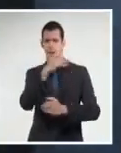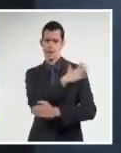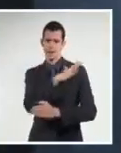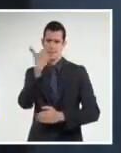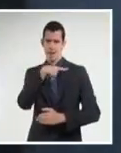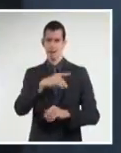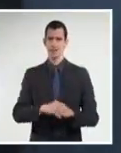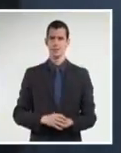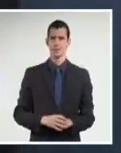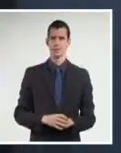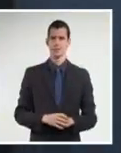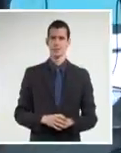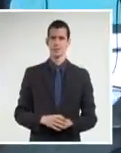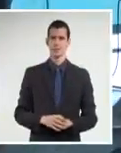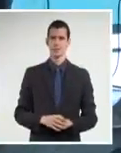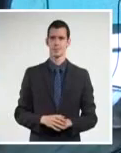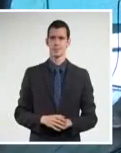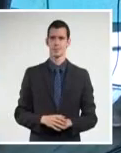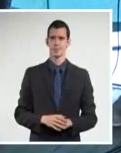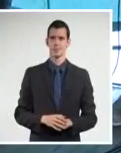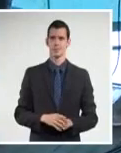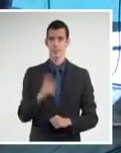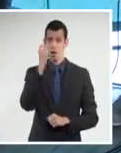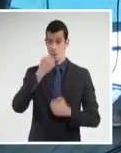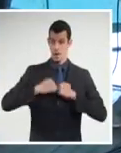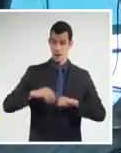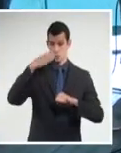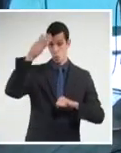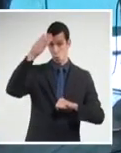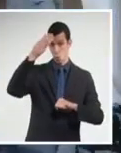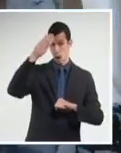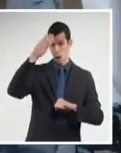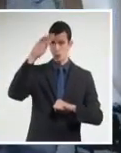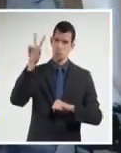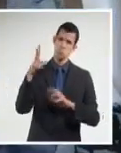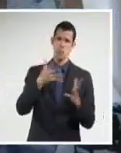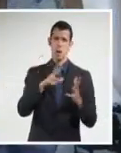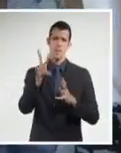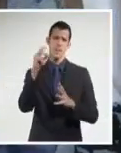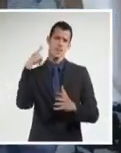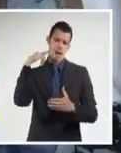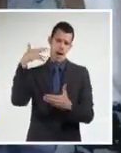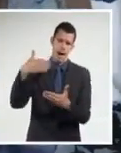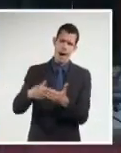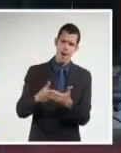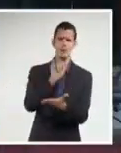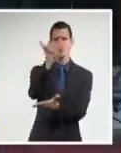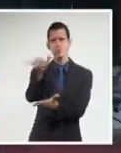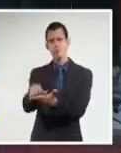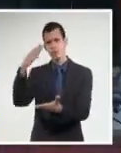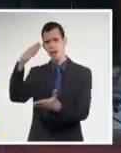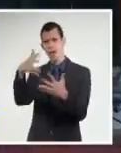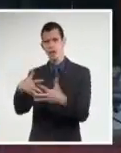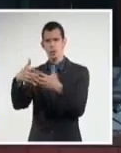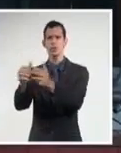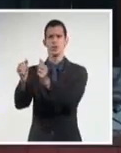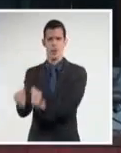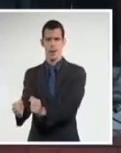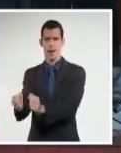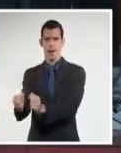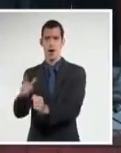pueblos el artista cubano radicado en los estados unidos desde hace más de 20 años viajó desde minnesota a la habana con una